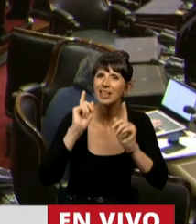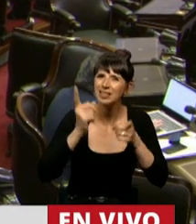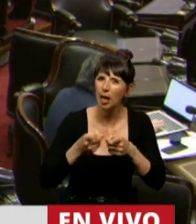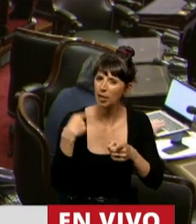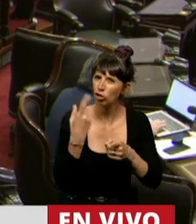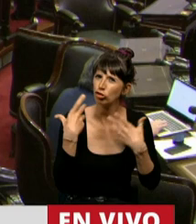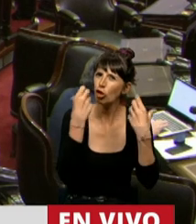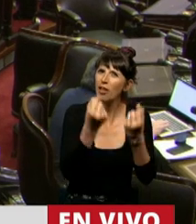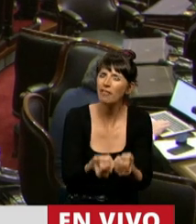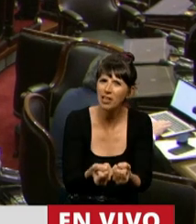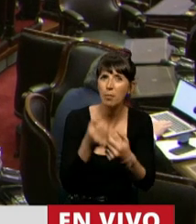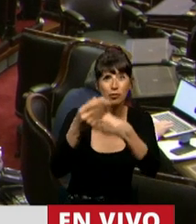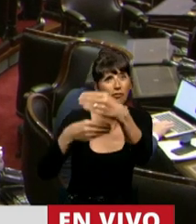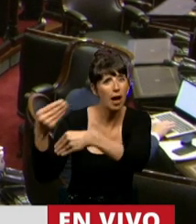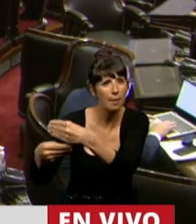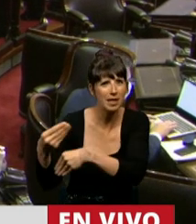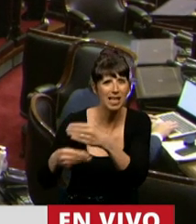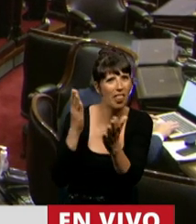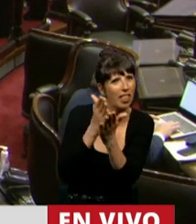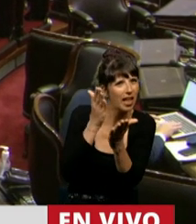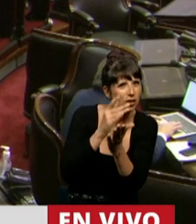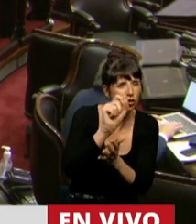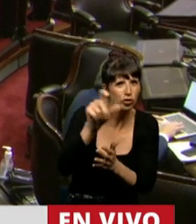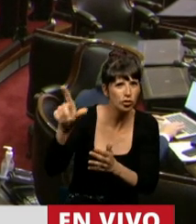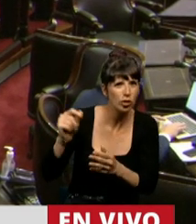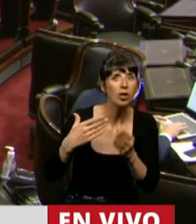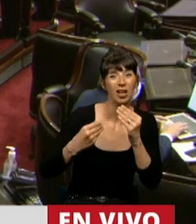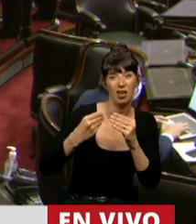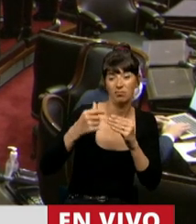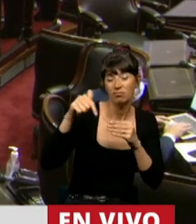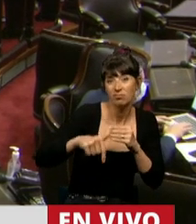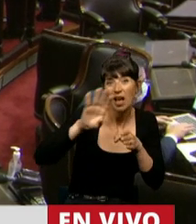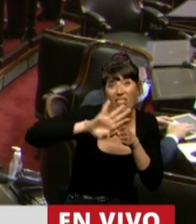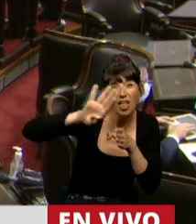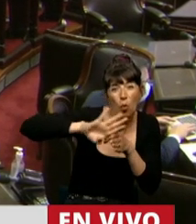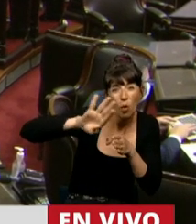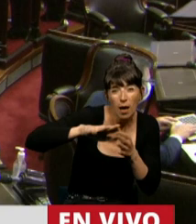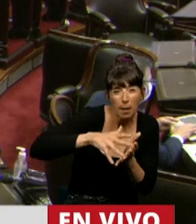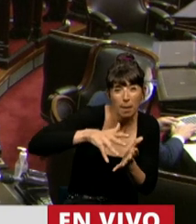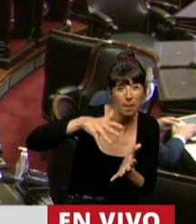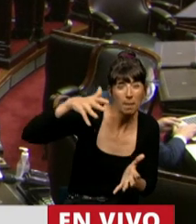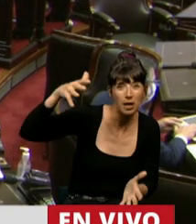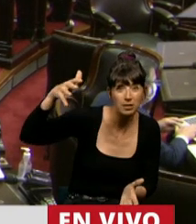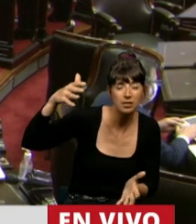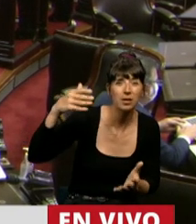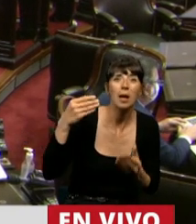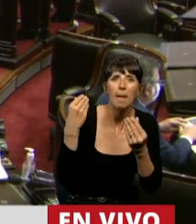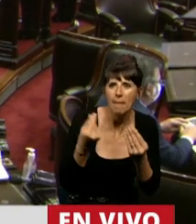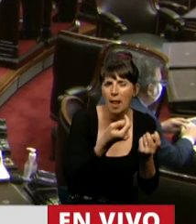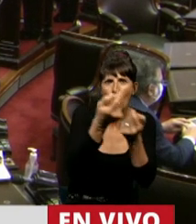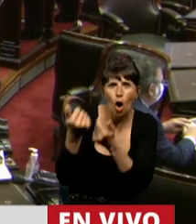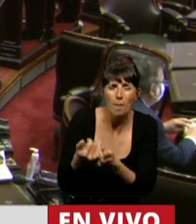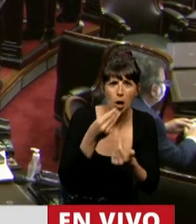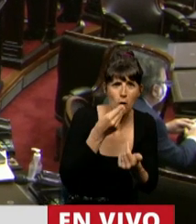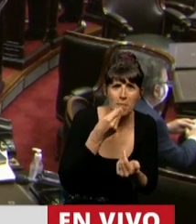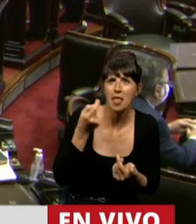defendiendo a las familias los derechos de esas familias que tuvieron que endeudarse para para pagar alimentos para